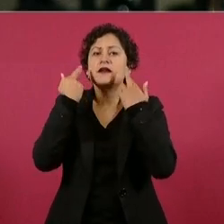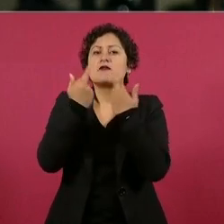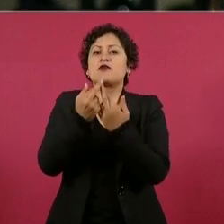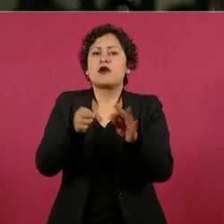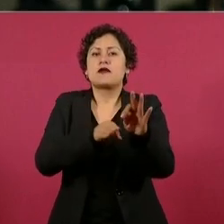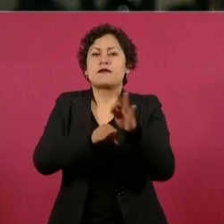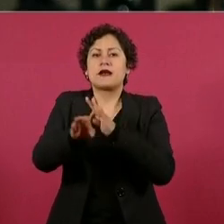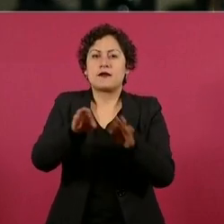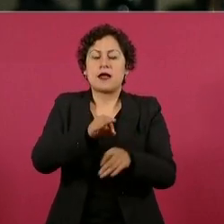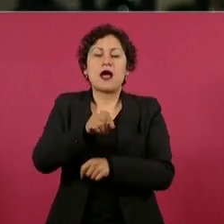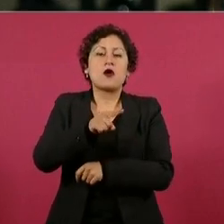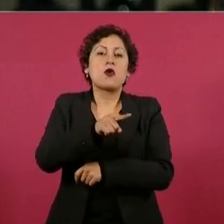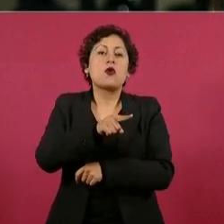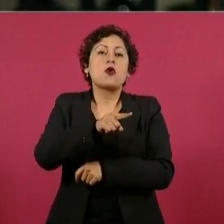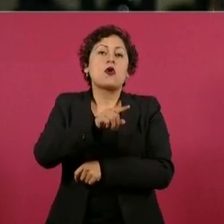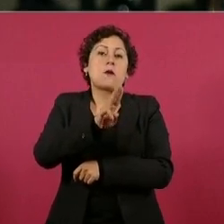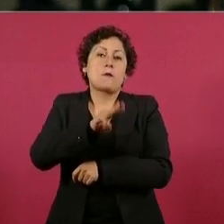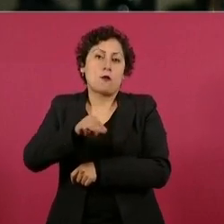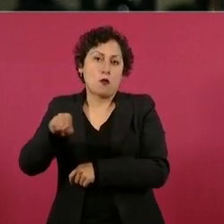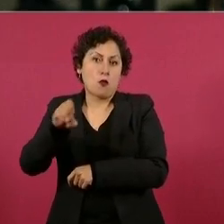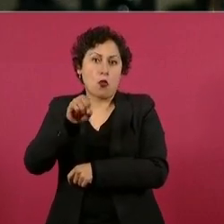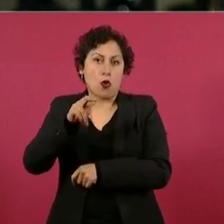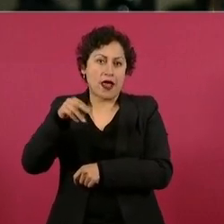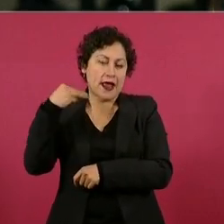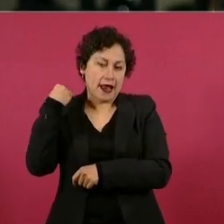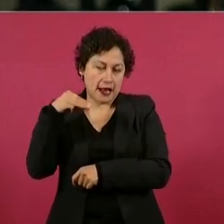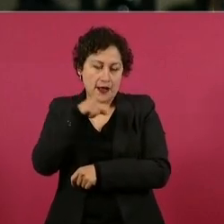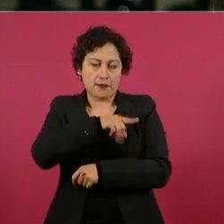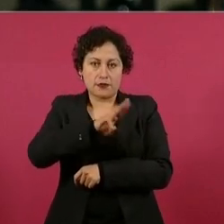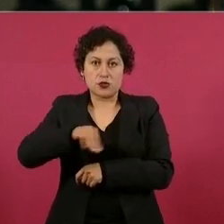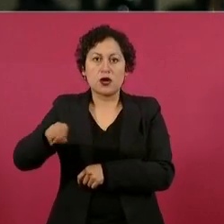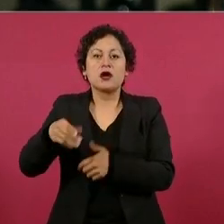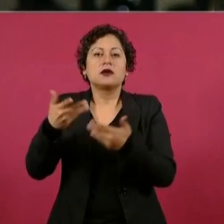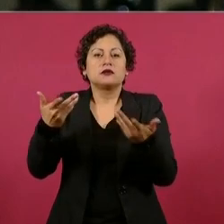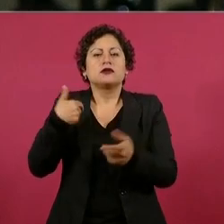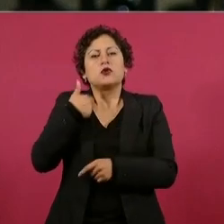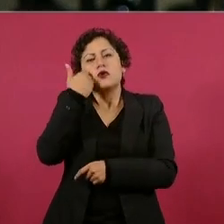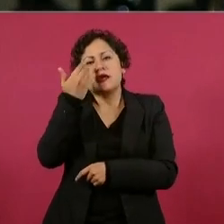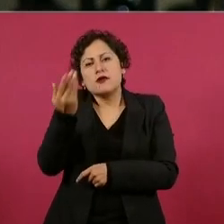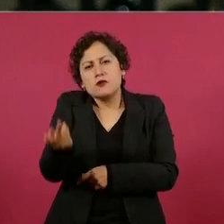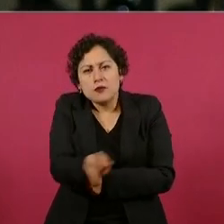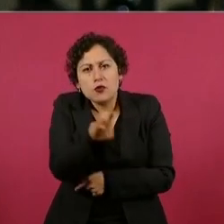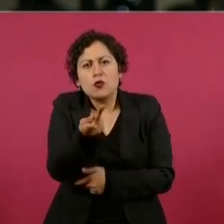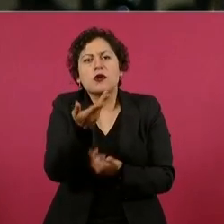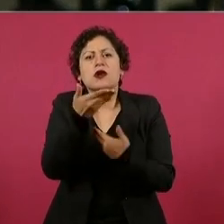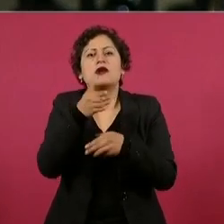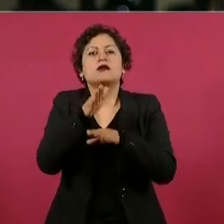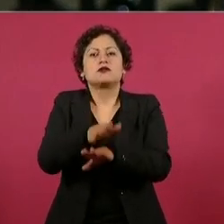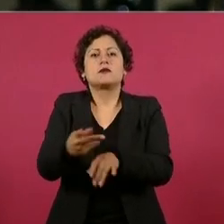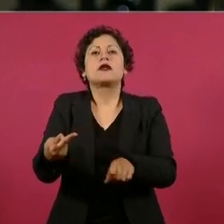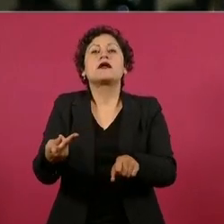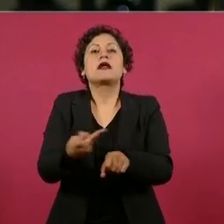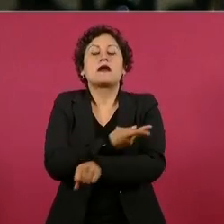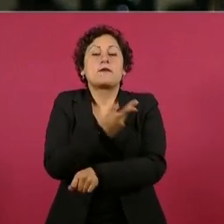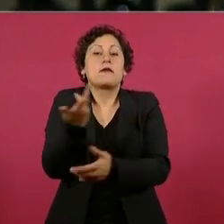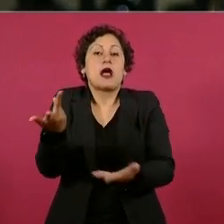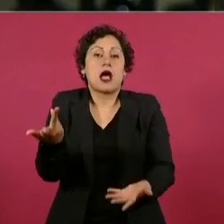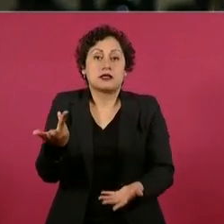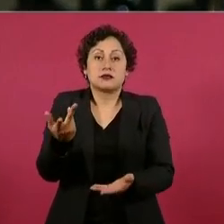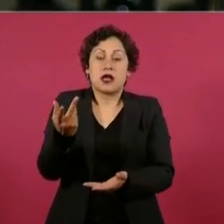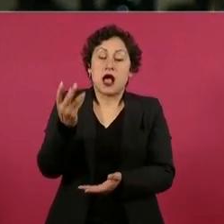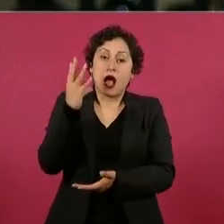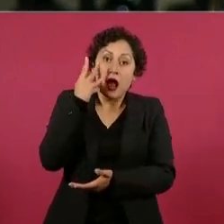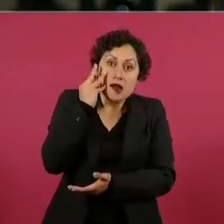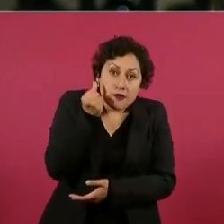reunión, una gira privada. Preguntarle sobre el tema del aumento al limón, presidente, al precio del